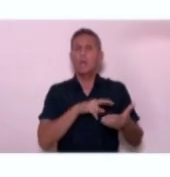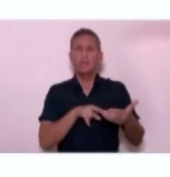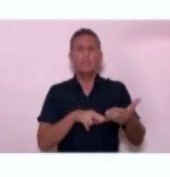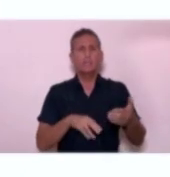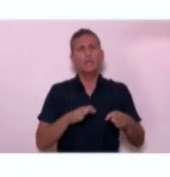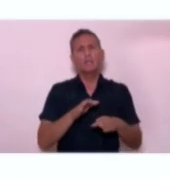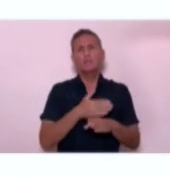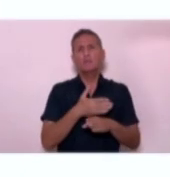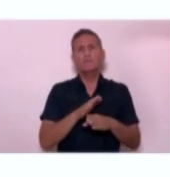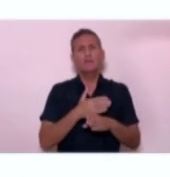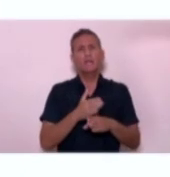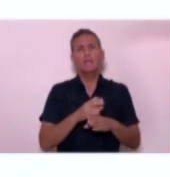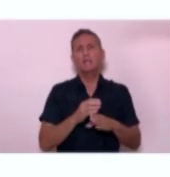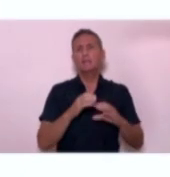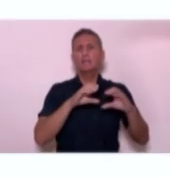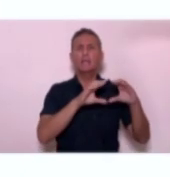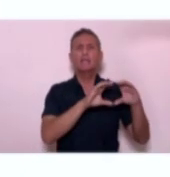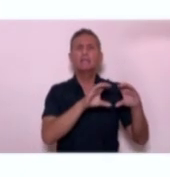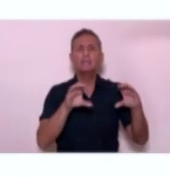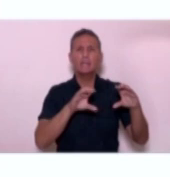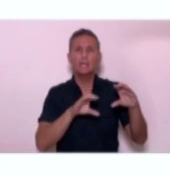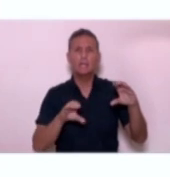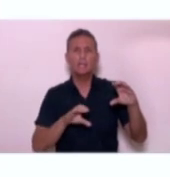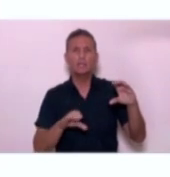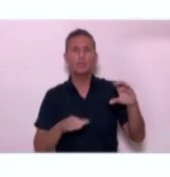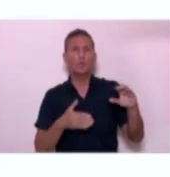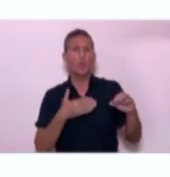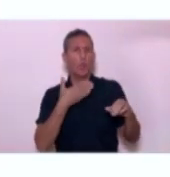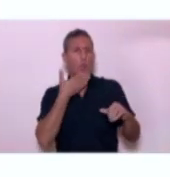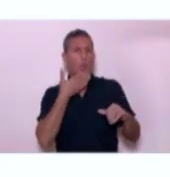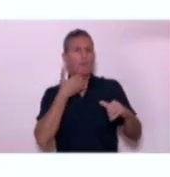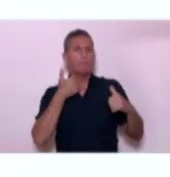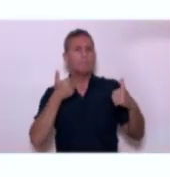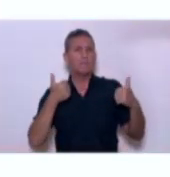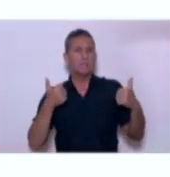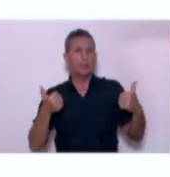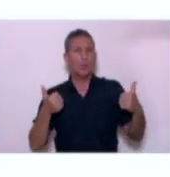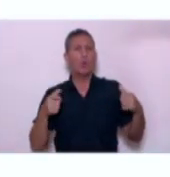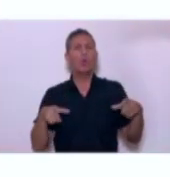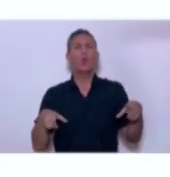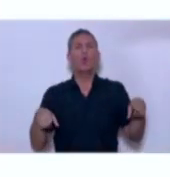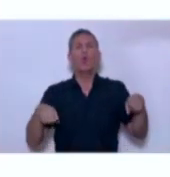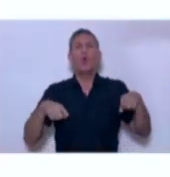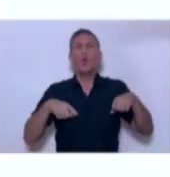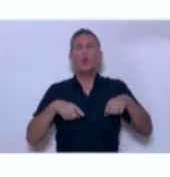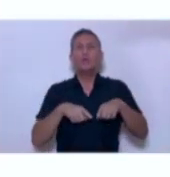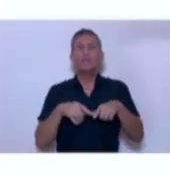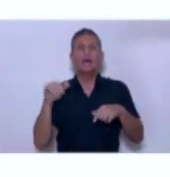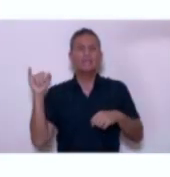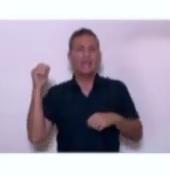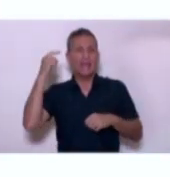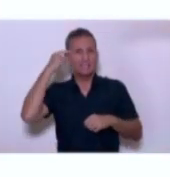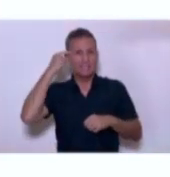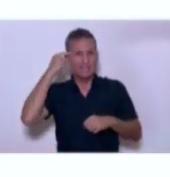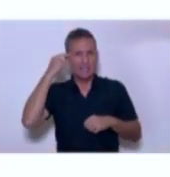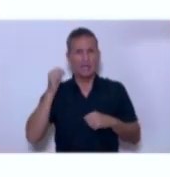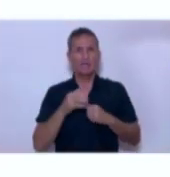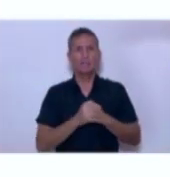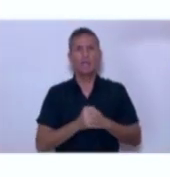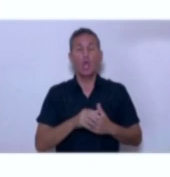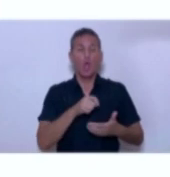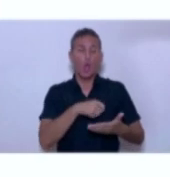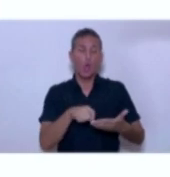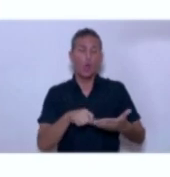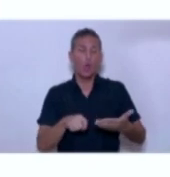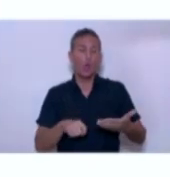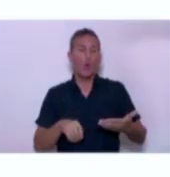La escritura de diferentes tipos de texto que se orienten, buscando siempre el logro de la calidad, claridad y unidad de